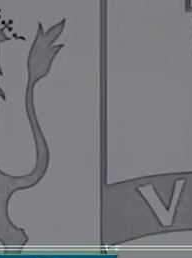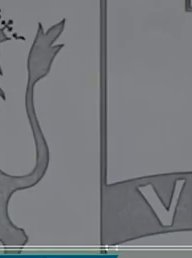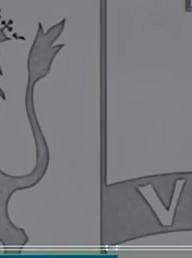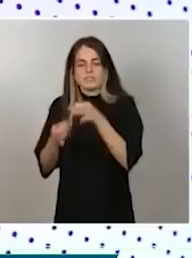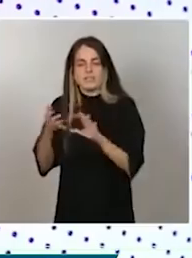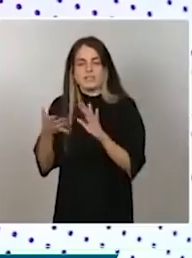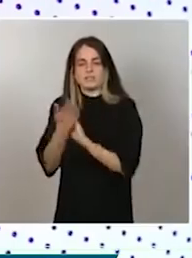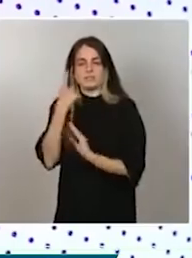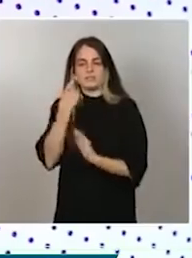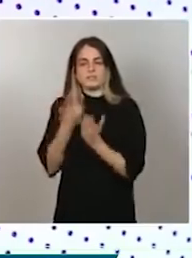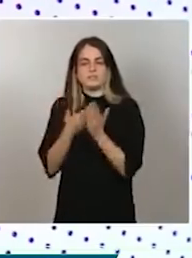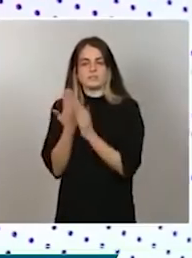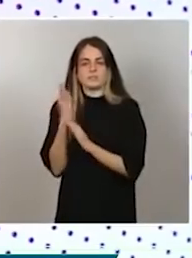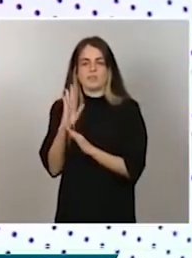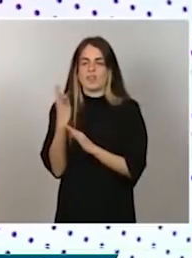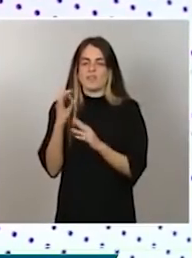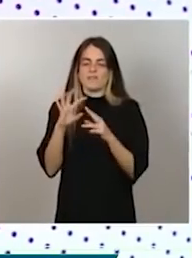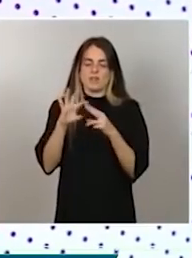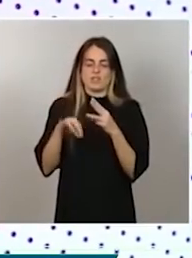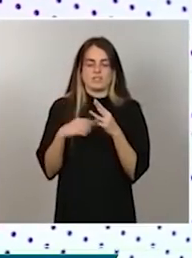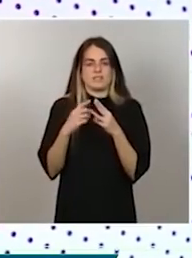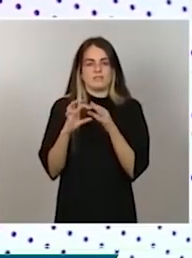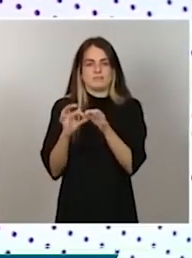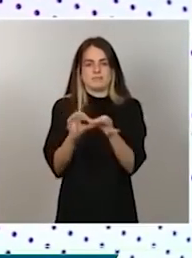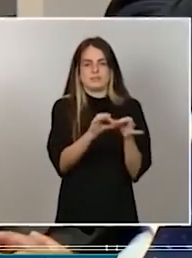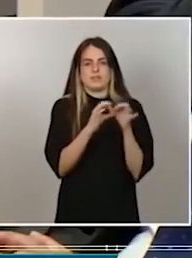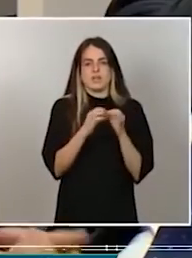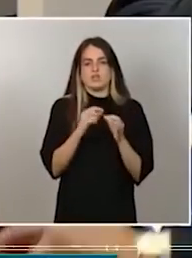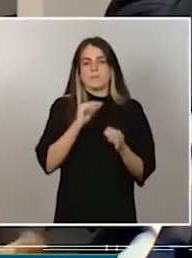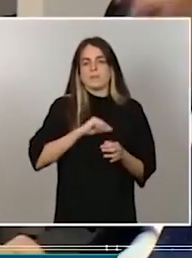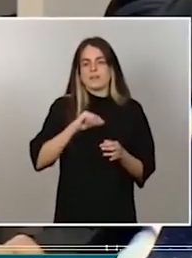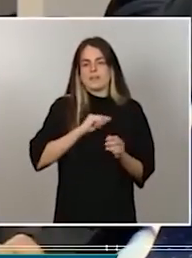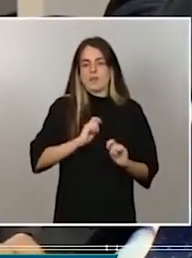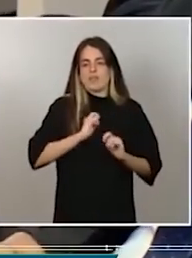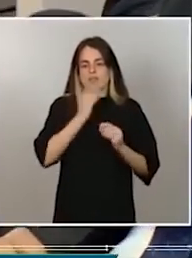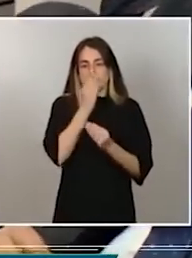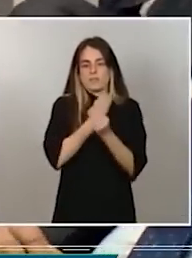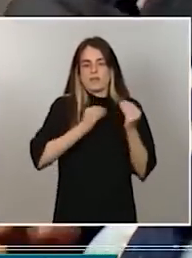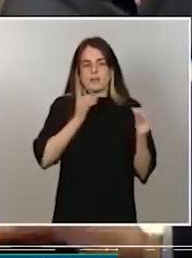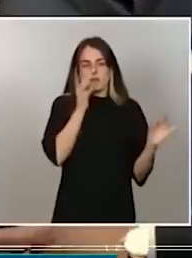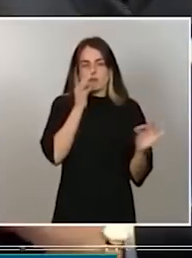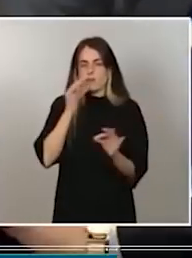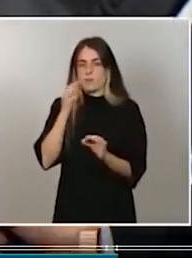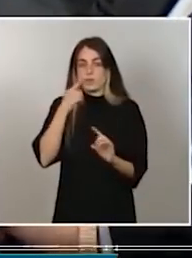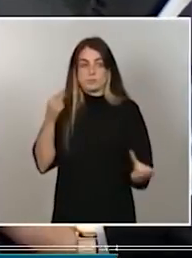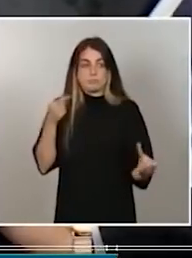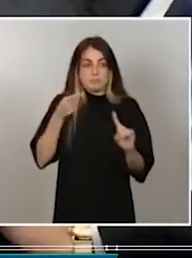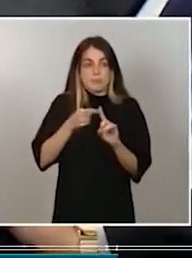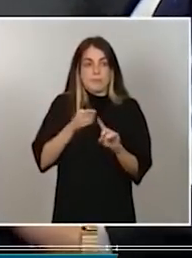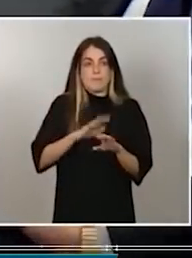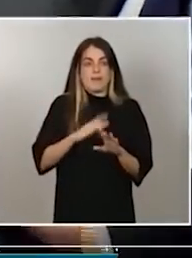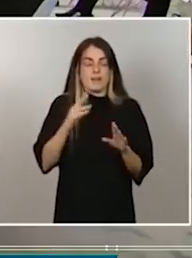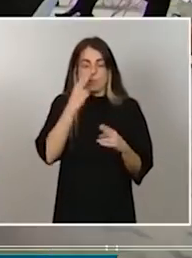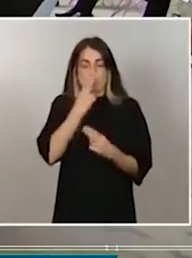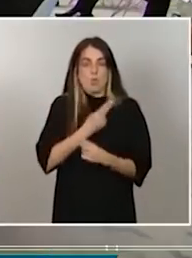la democracia es una cosa que llega y ya está no hay que hacer más con ella hay que cuidarla hay que hay que cuidarla de forma